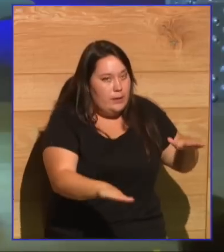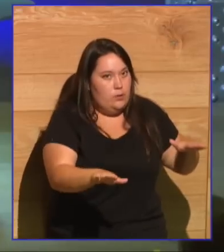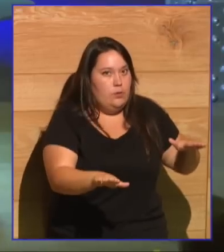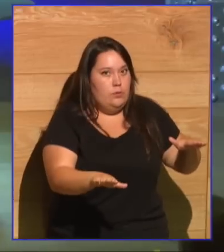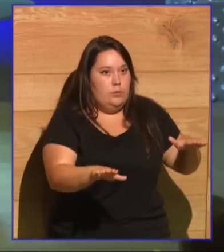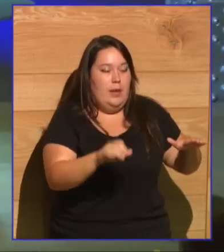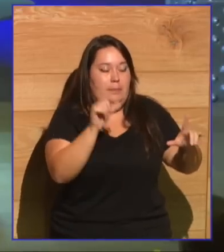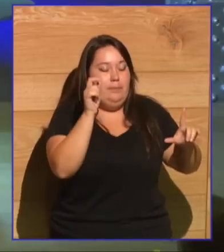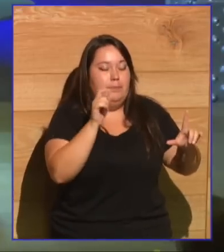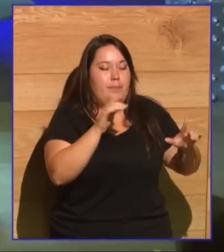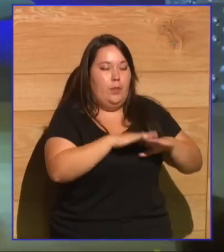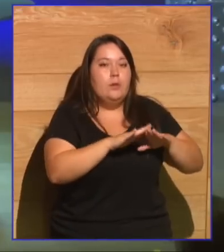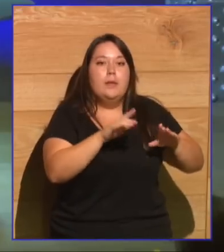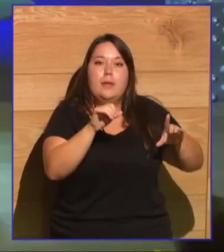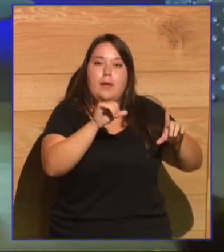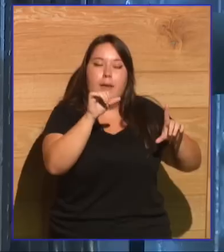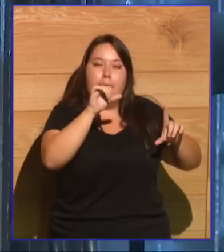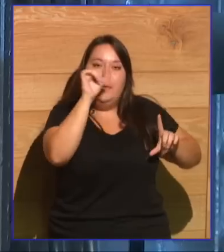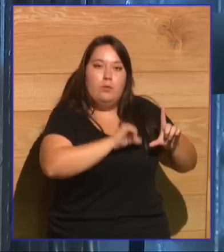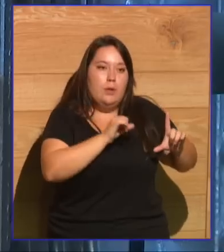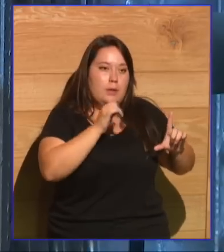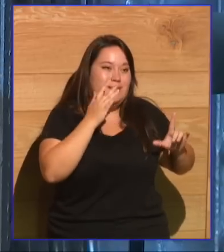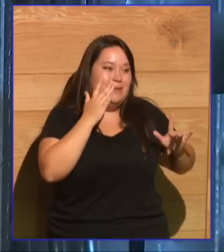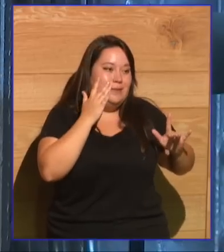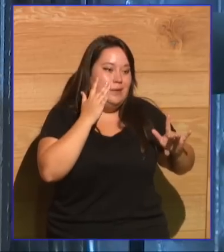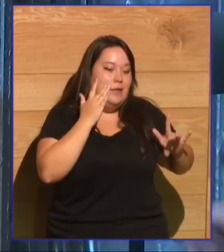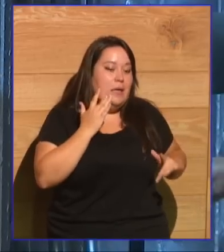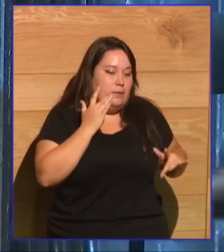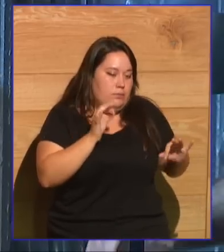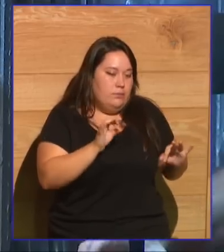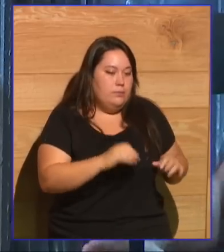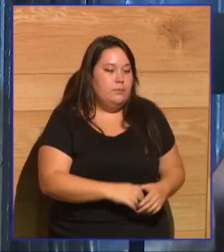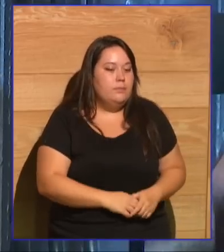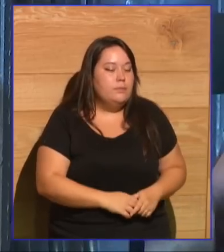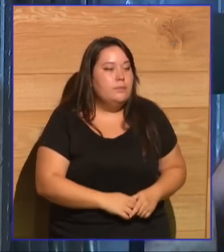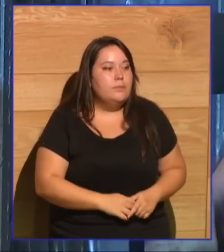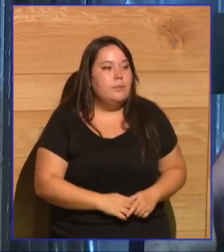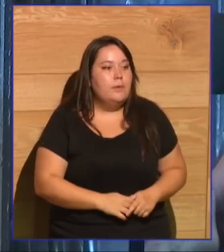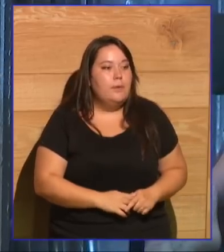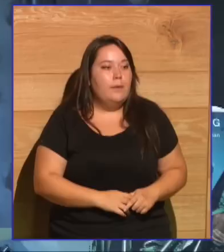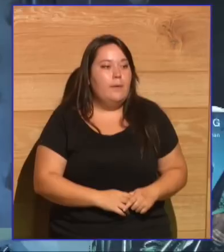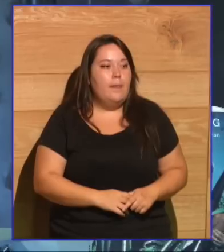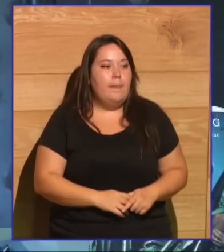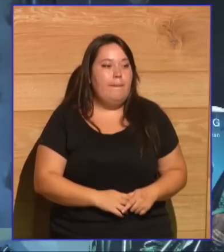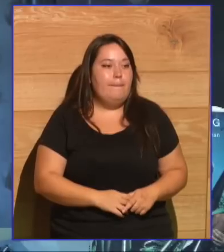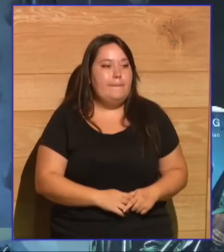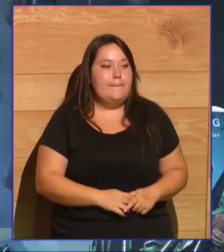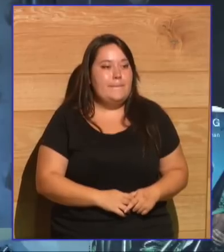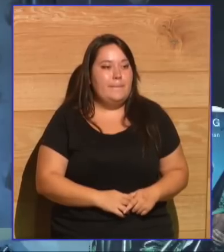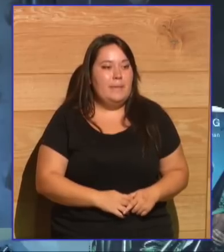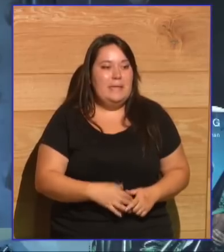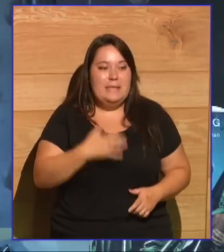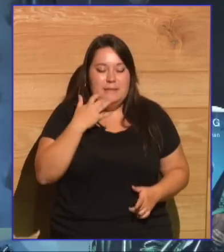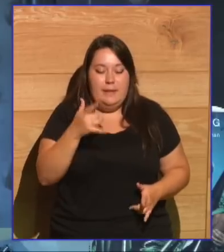neorrealismo las películas es cierto y tú ante adriano y tú ante cualquiera que los ladrones dividirlas pesen lo que pesan y que las